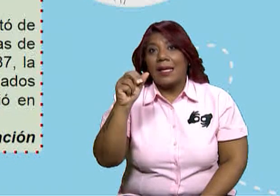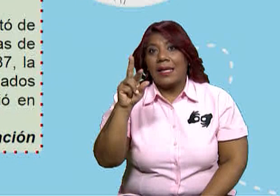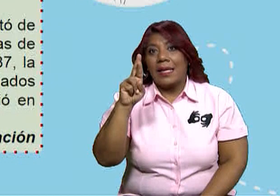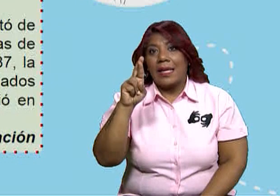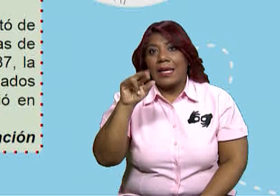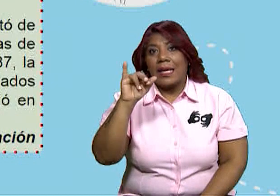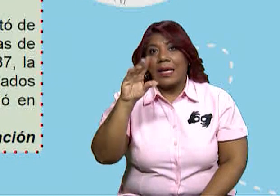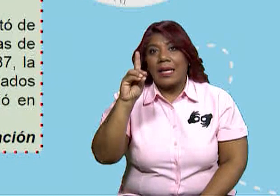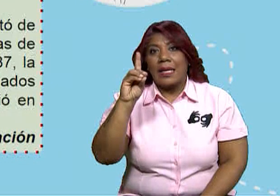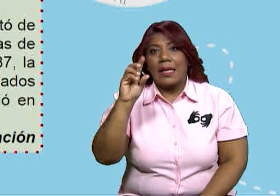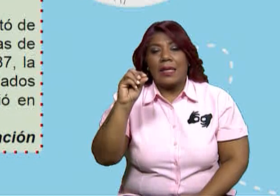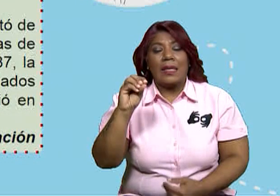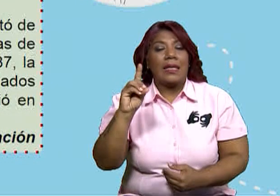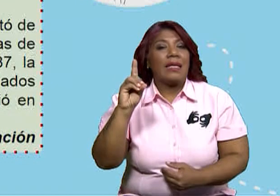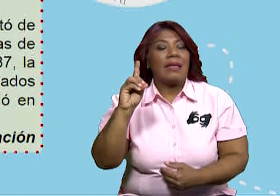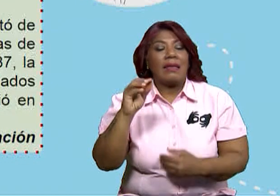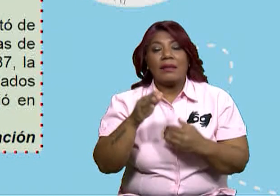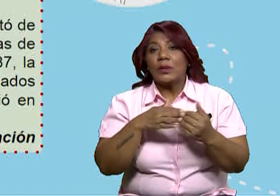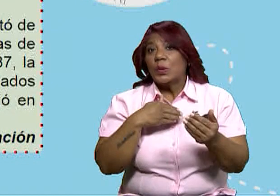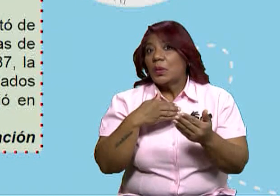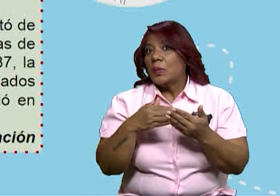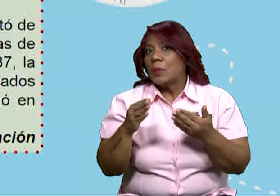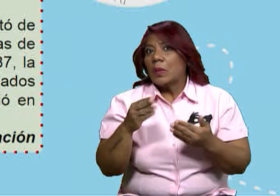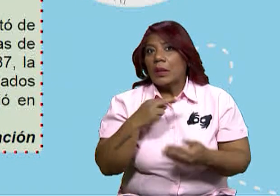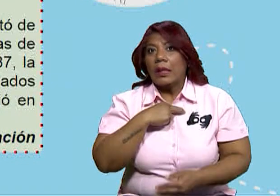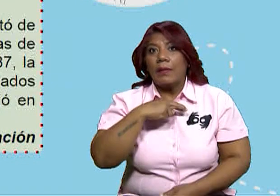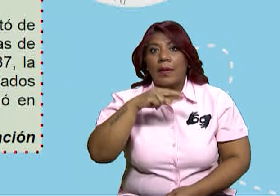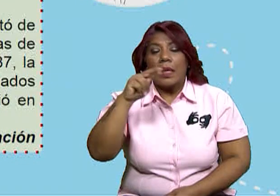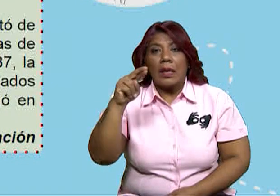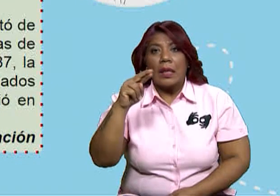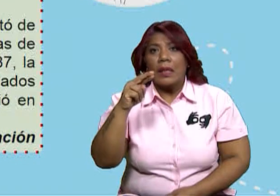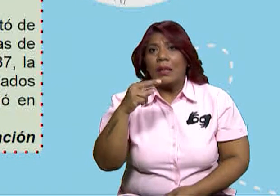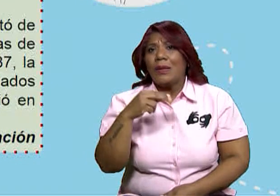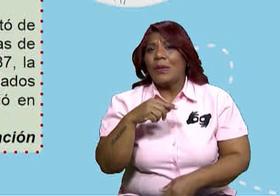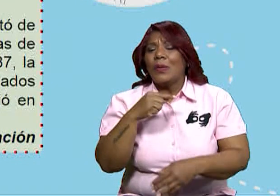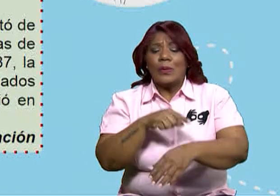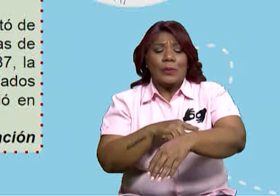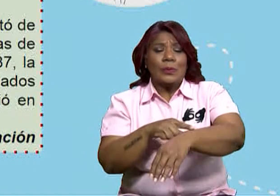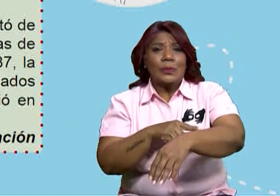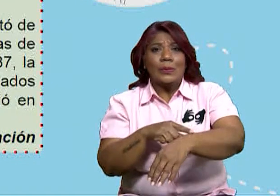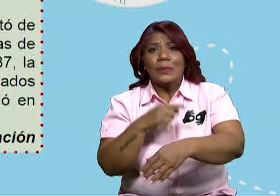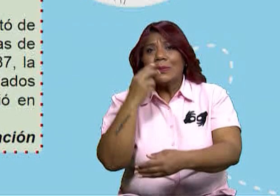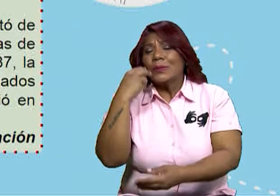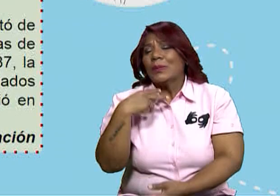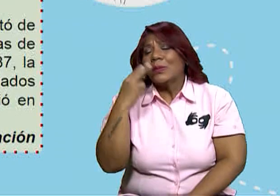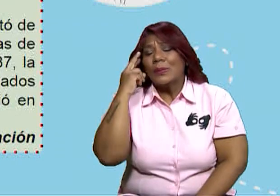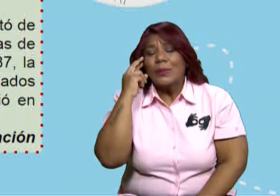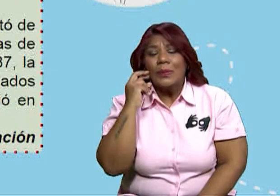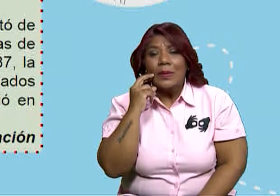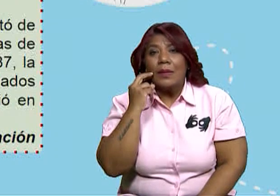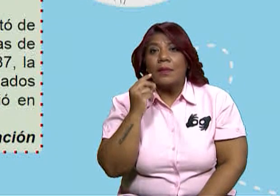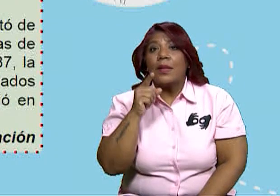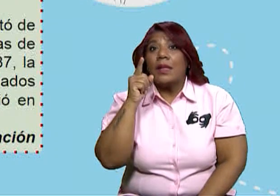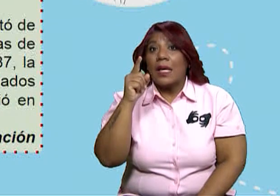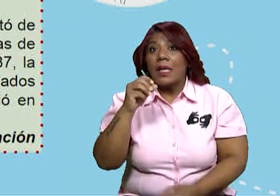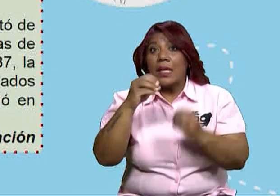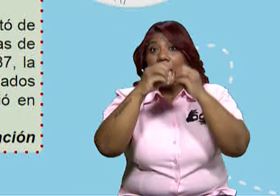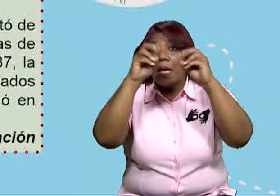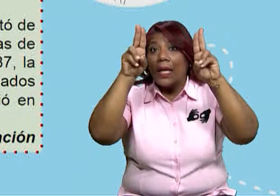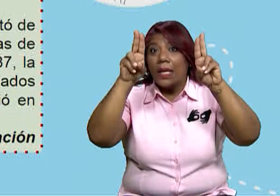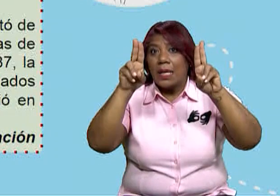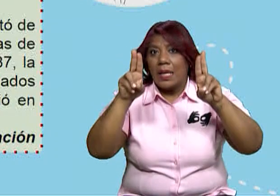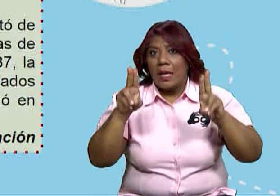su físico ni su religión. La eligieron representante de la Conferencia de las Naciones Unidas y